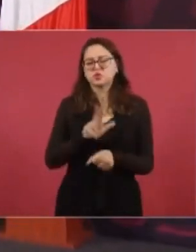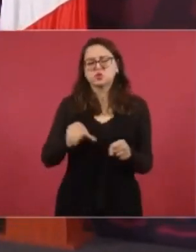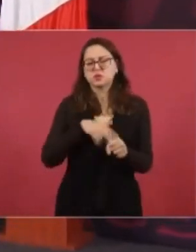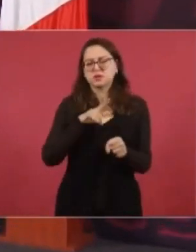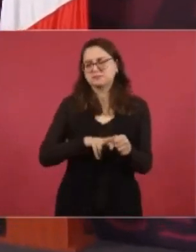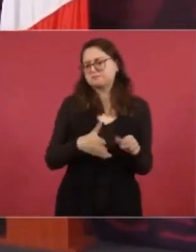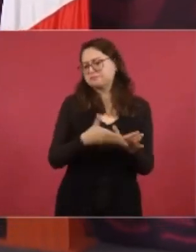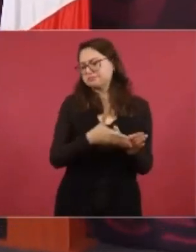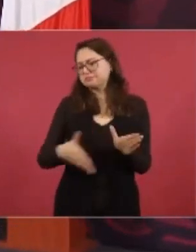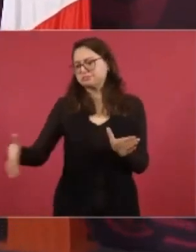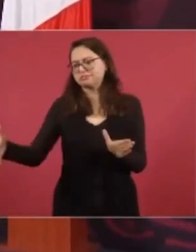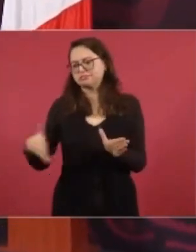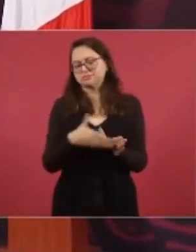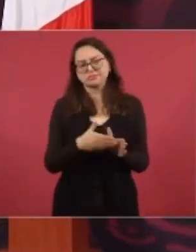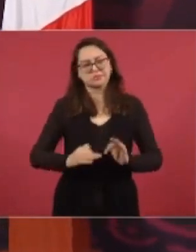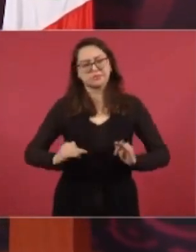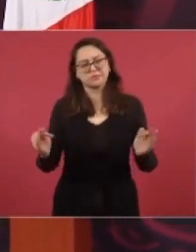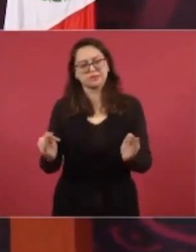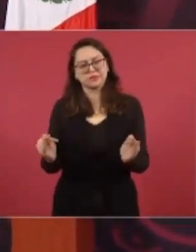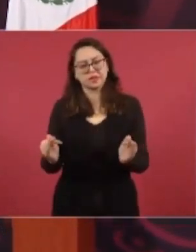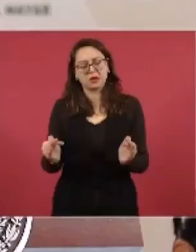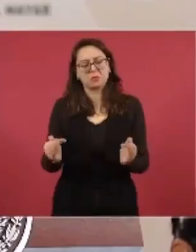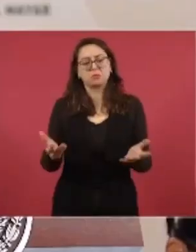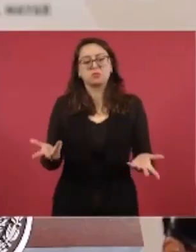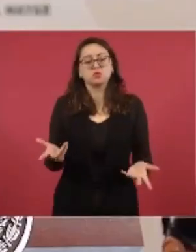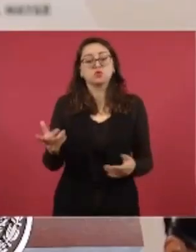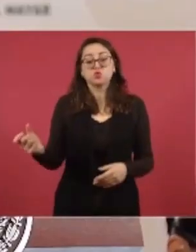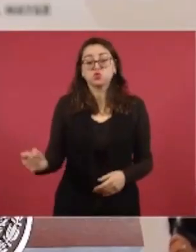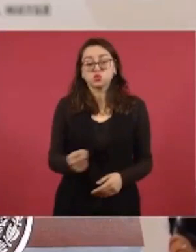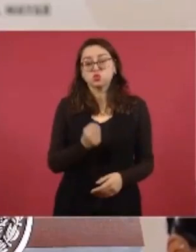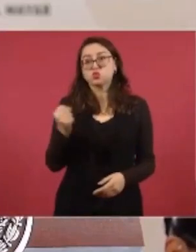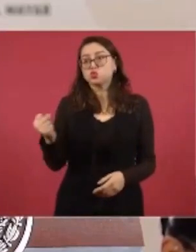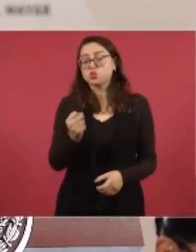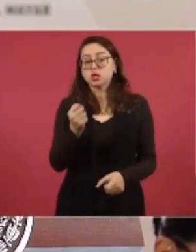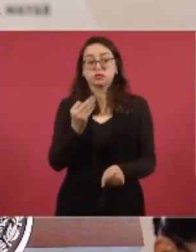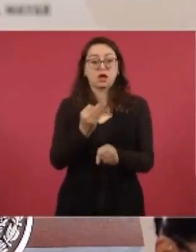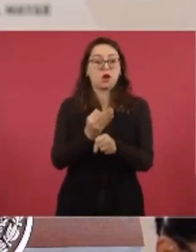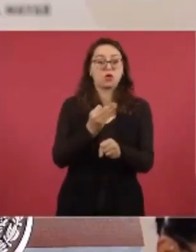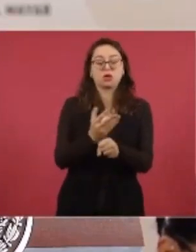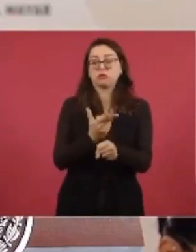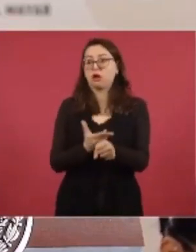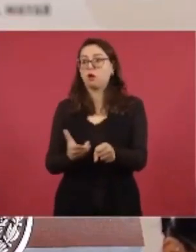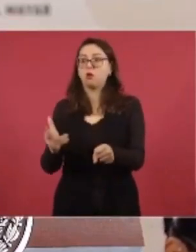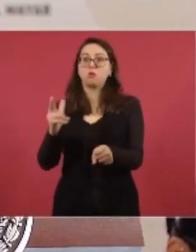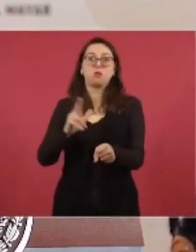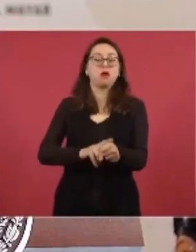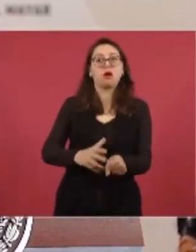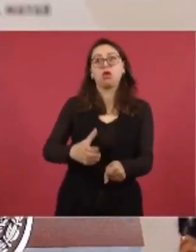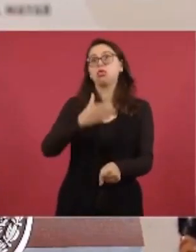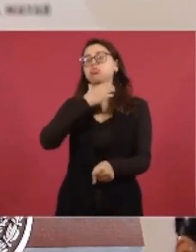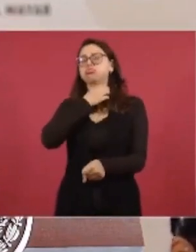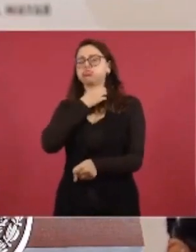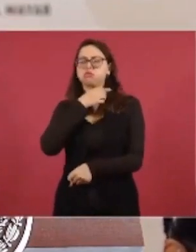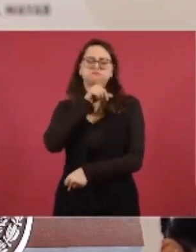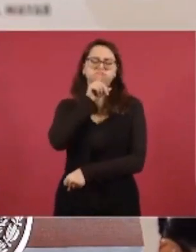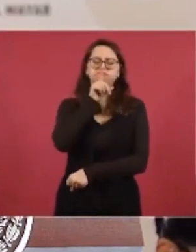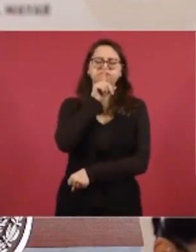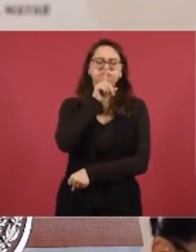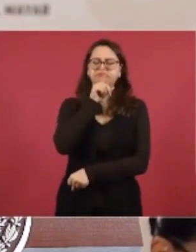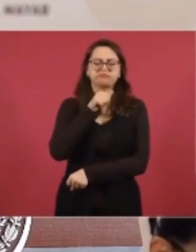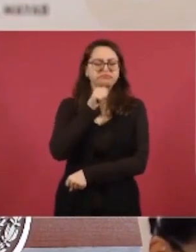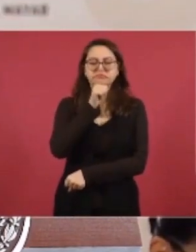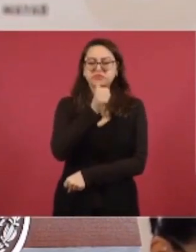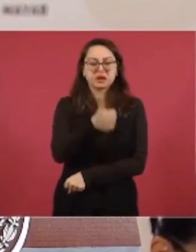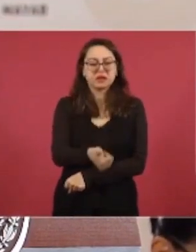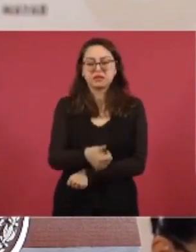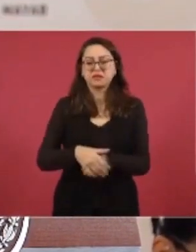Afortunadamente no hay una situación crítica y se